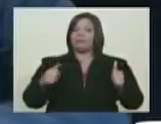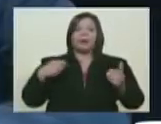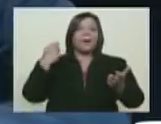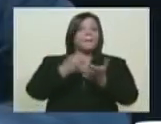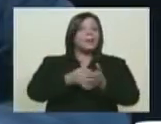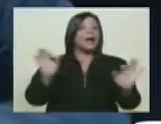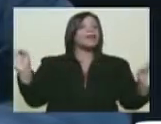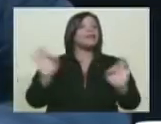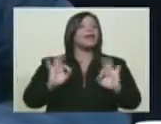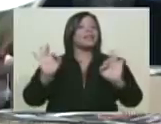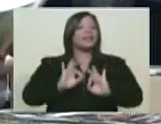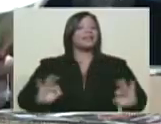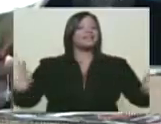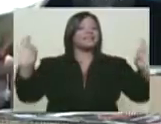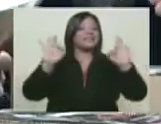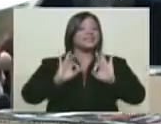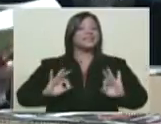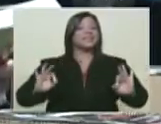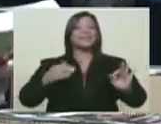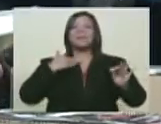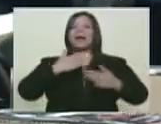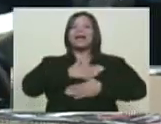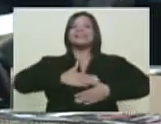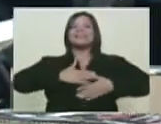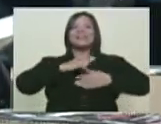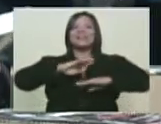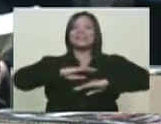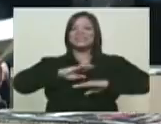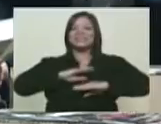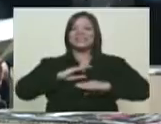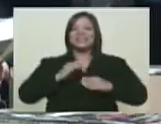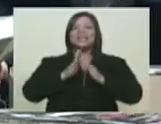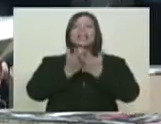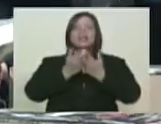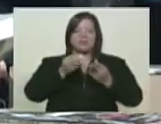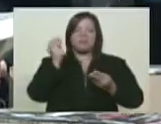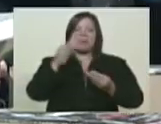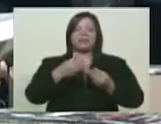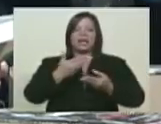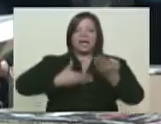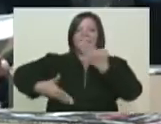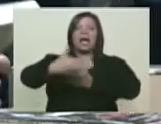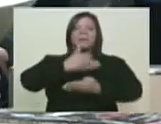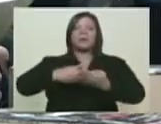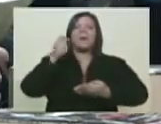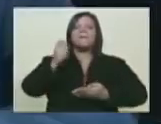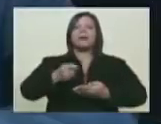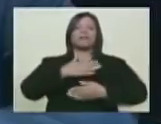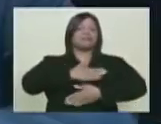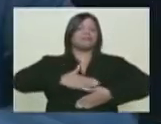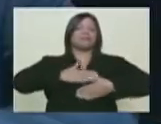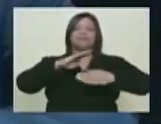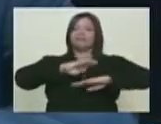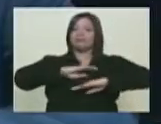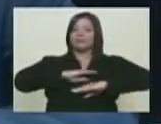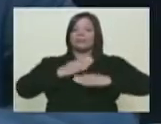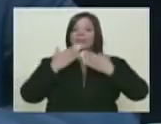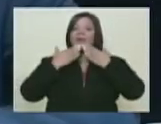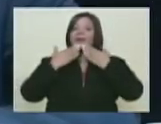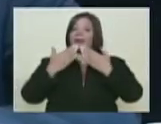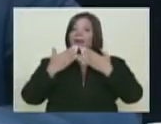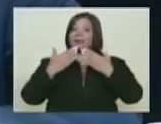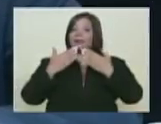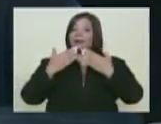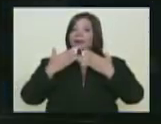nada. Nada. Pero me pagas con la satisfacción de que lo lean. Te mandamos libros. Así es. A cambio. No, hombre, con la satisfacción de ser leído. Te lo agradeceríamos porque el nivel